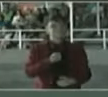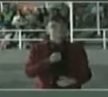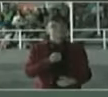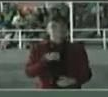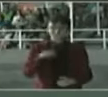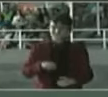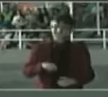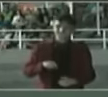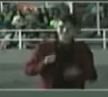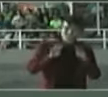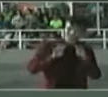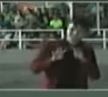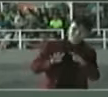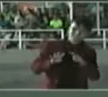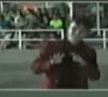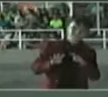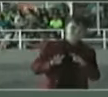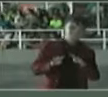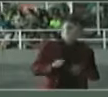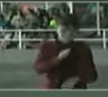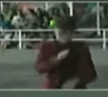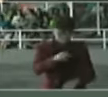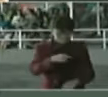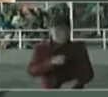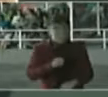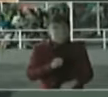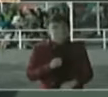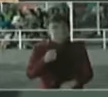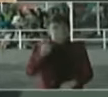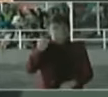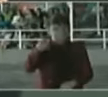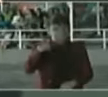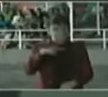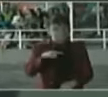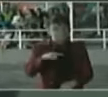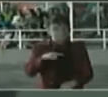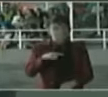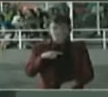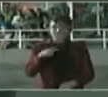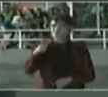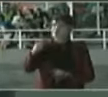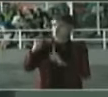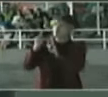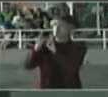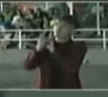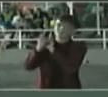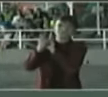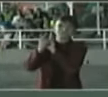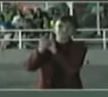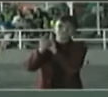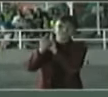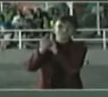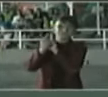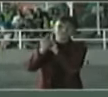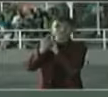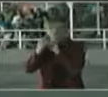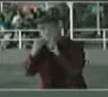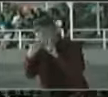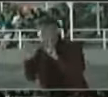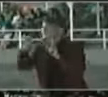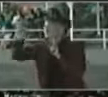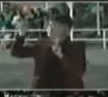verlo. Era que usted y yo un día teníamos que encontrarlo, o más bien ser encontrados